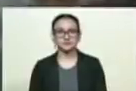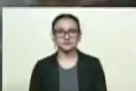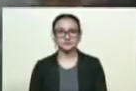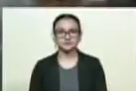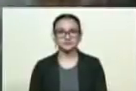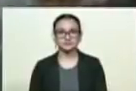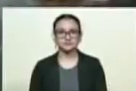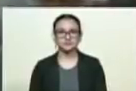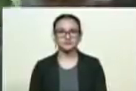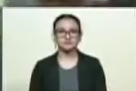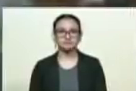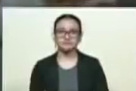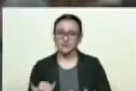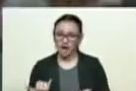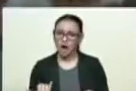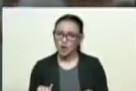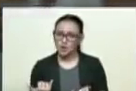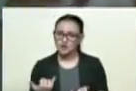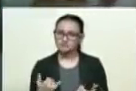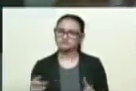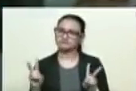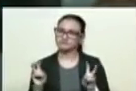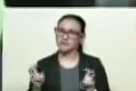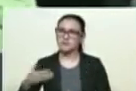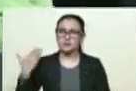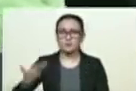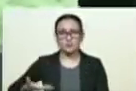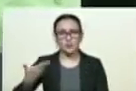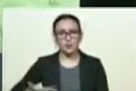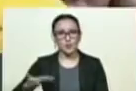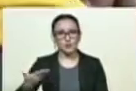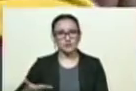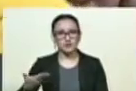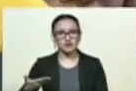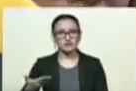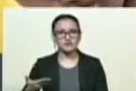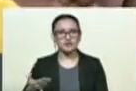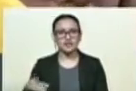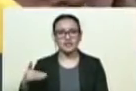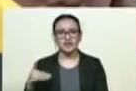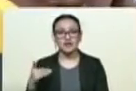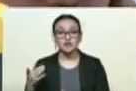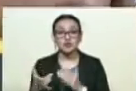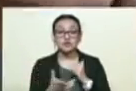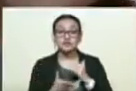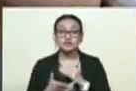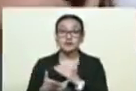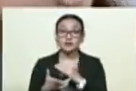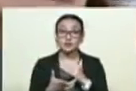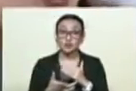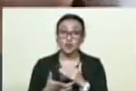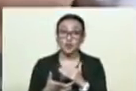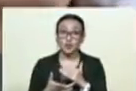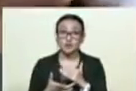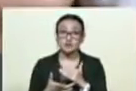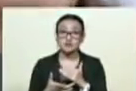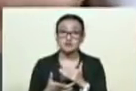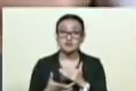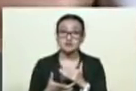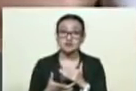Pero quiero hablarles de un tema muy importante. Quiero hablarles del derecho a la tecnología, del